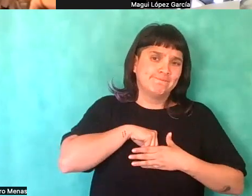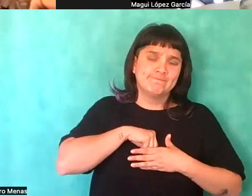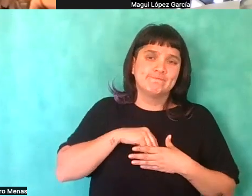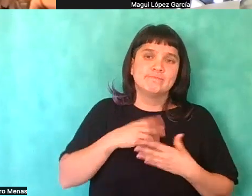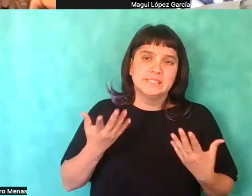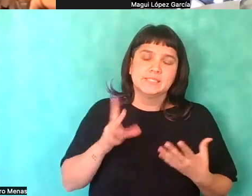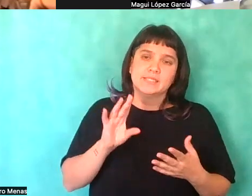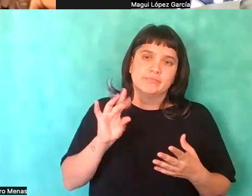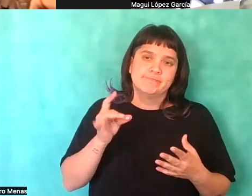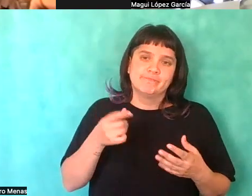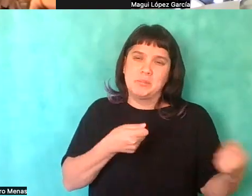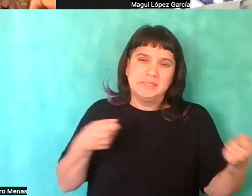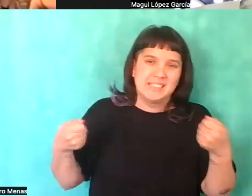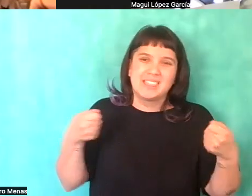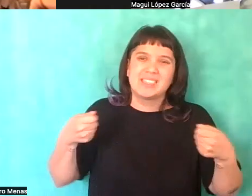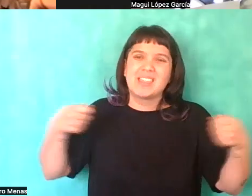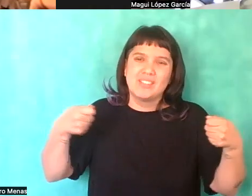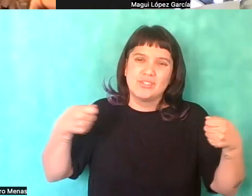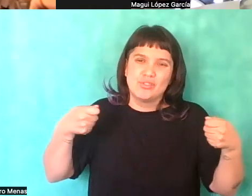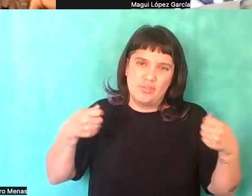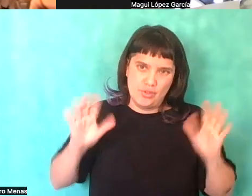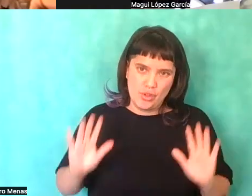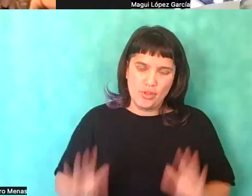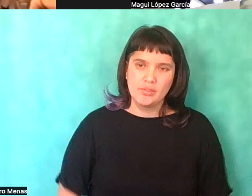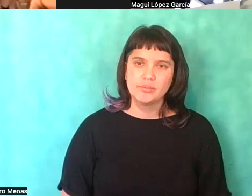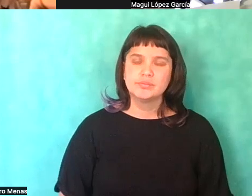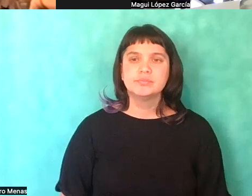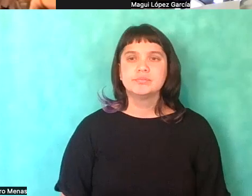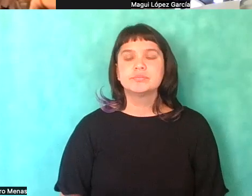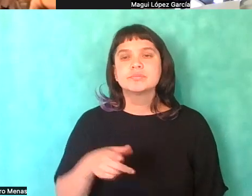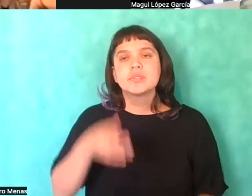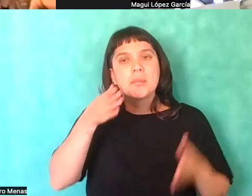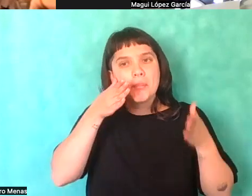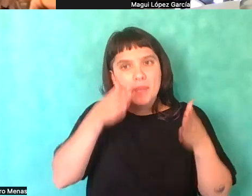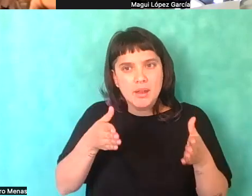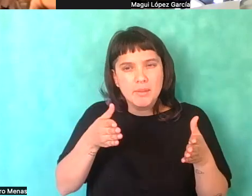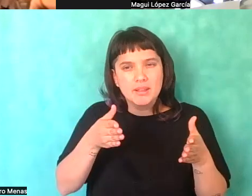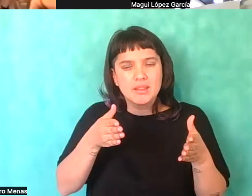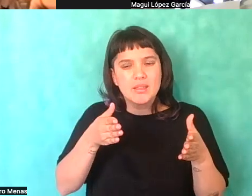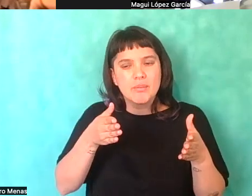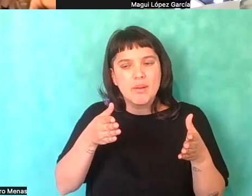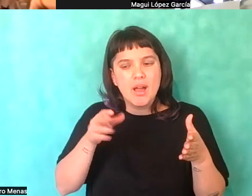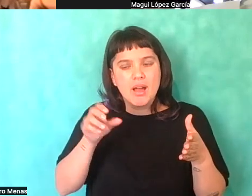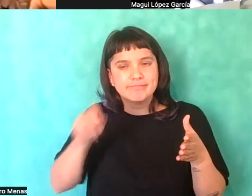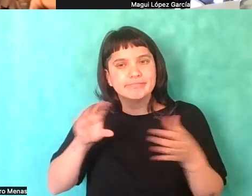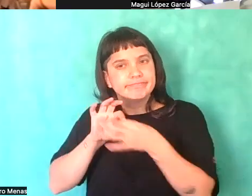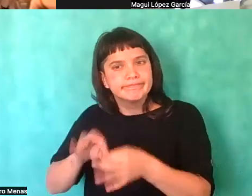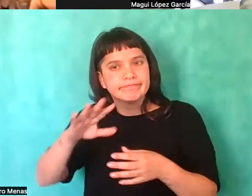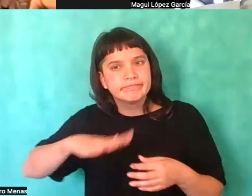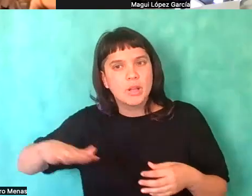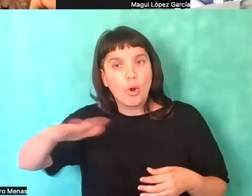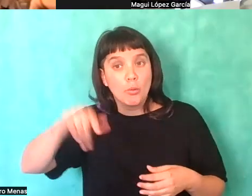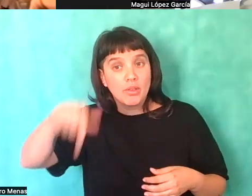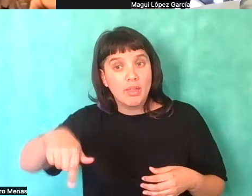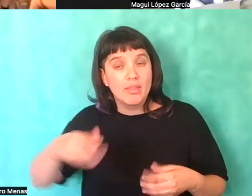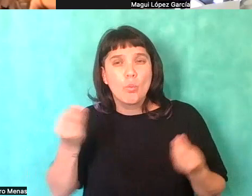fricciones, porque bueno, la perspectiva que presenta la comunidad es una perspectiva que tiene que ver con derechos lingüísticos,